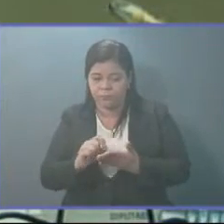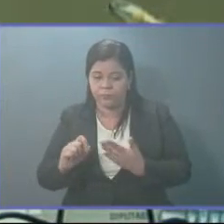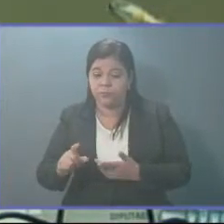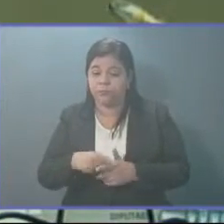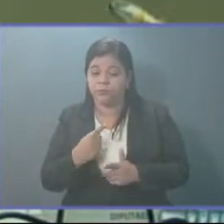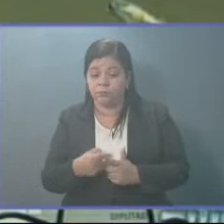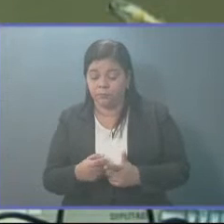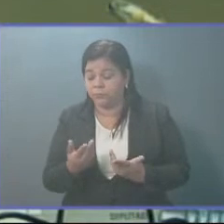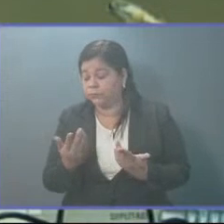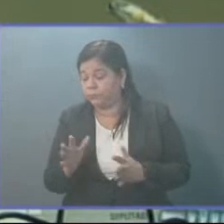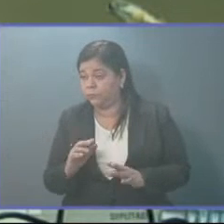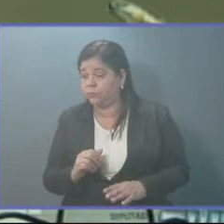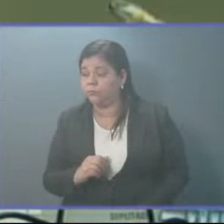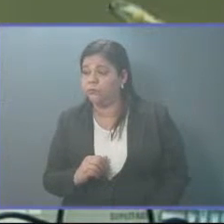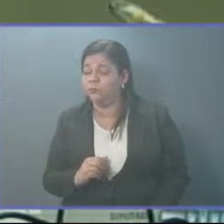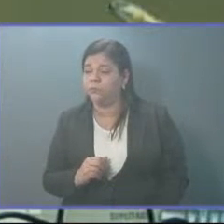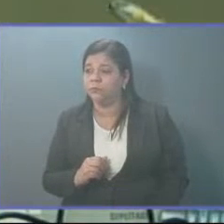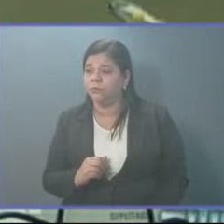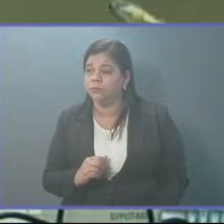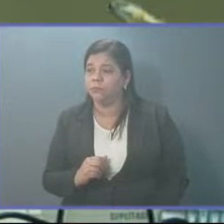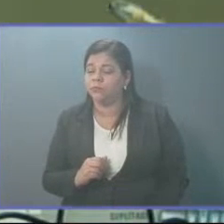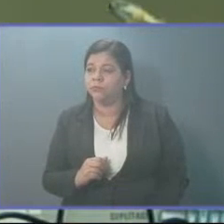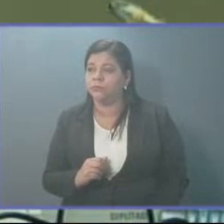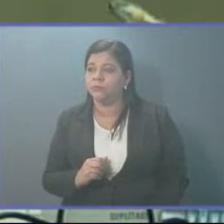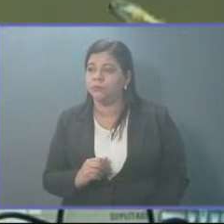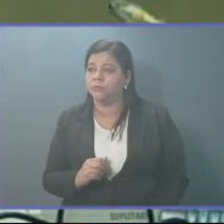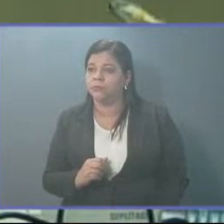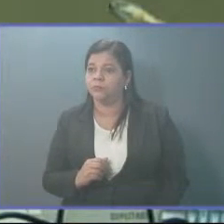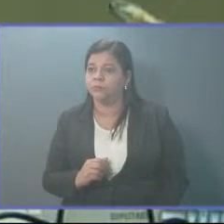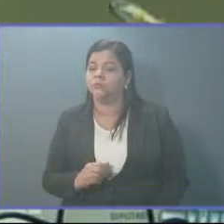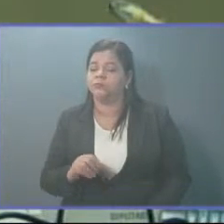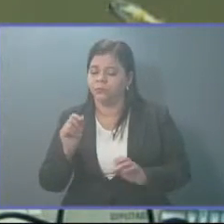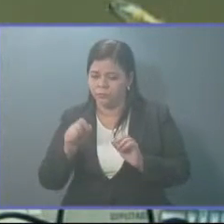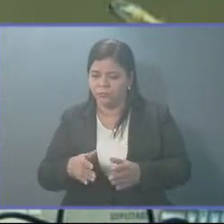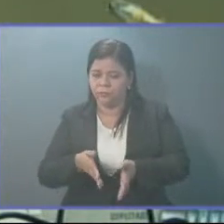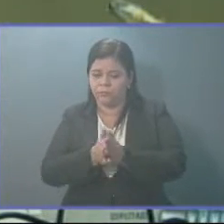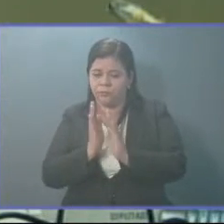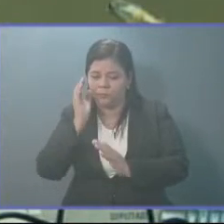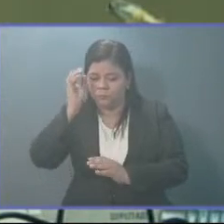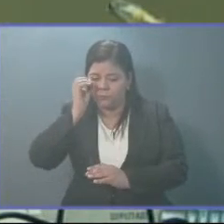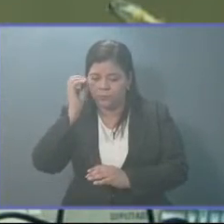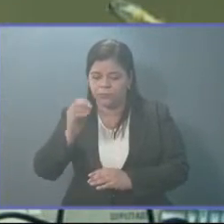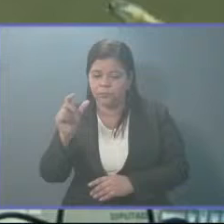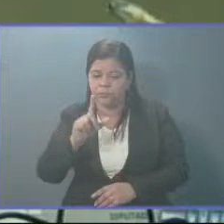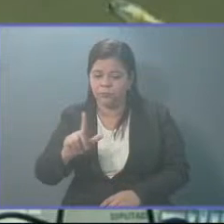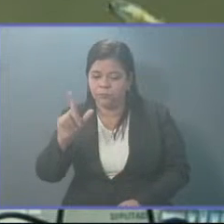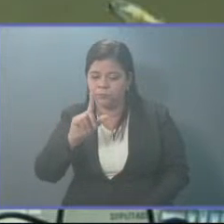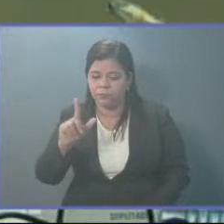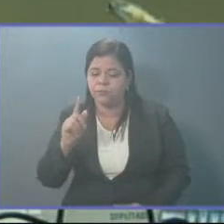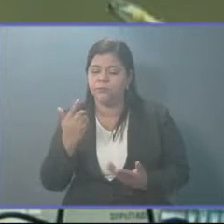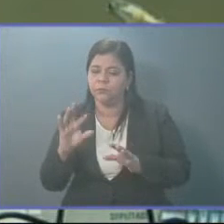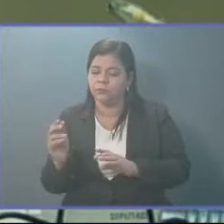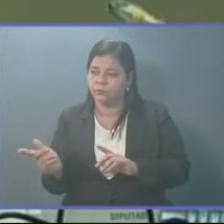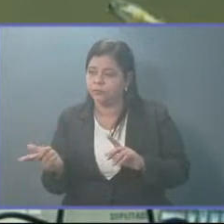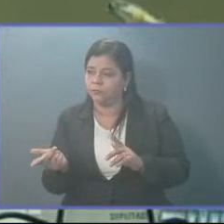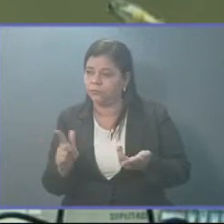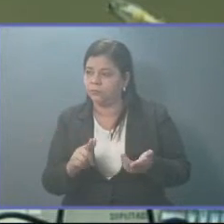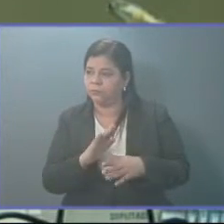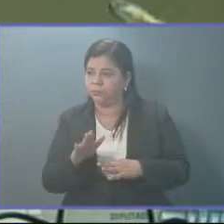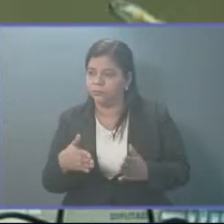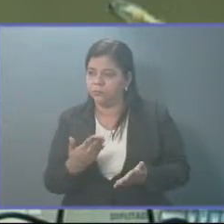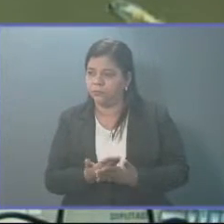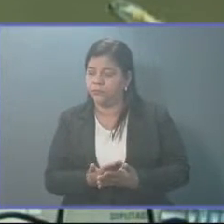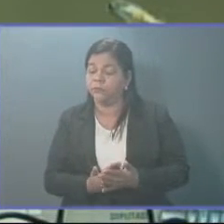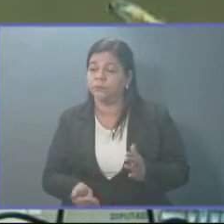dejémosle para tener la respuesta el lunes y tener todo listo. Y también